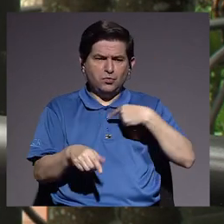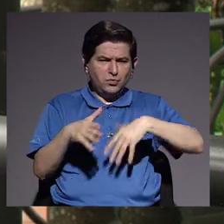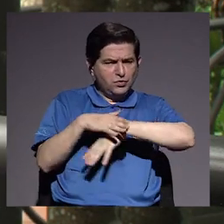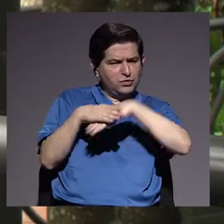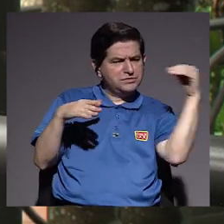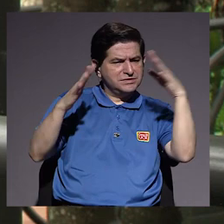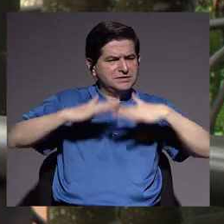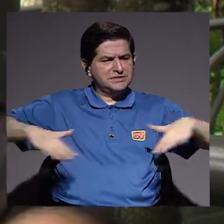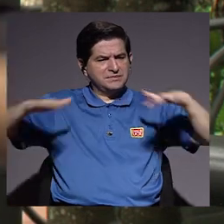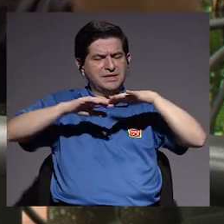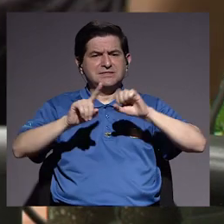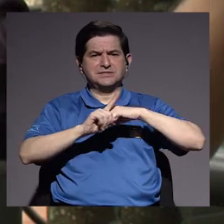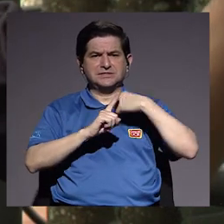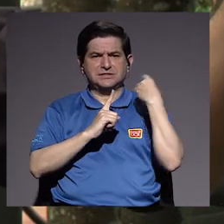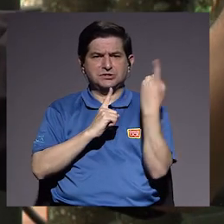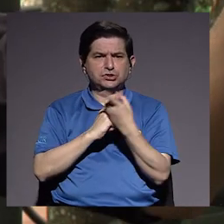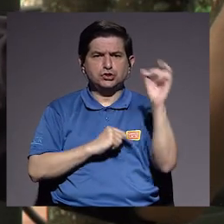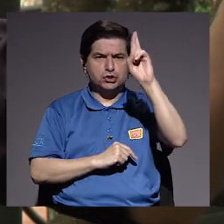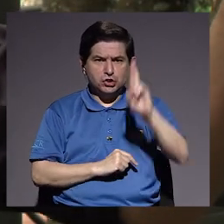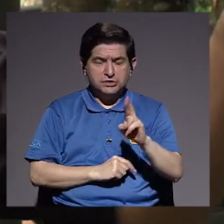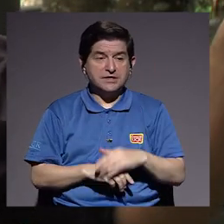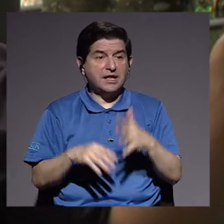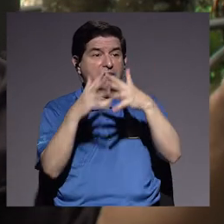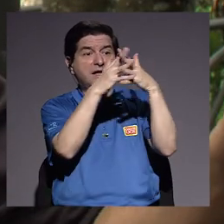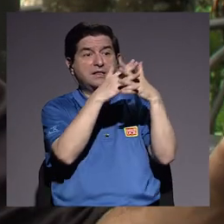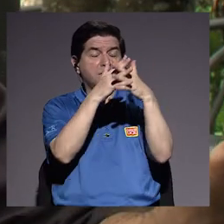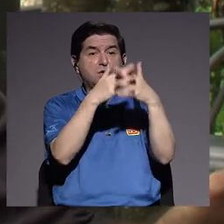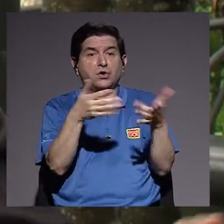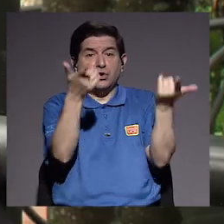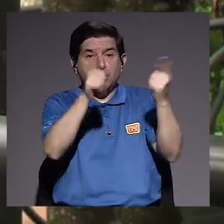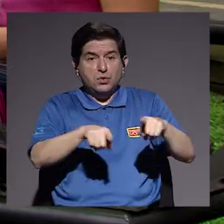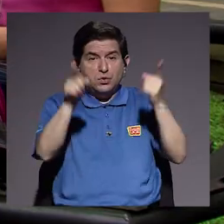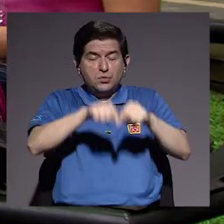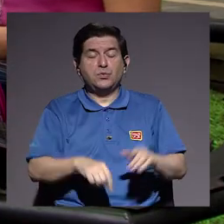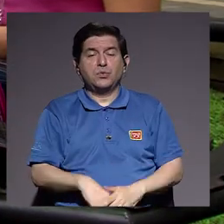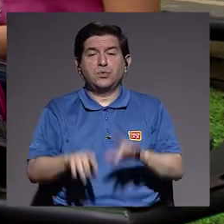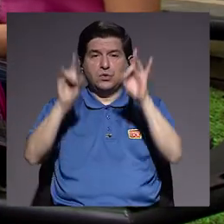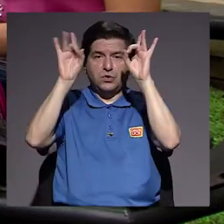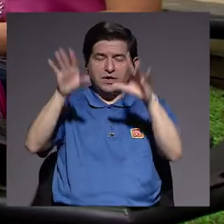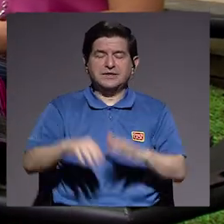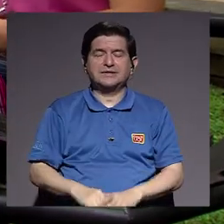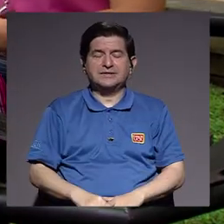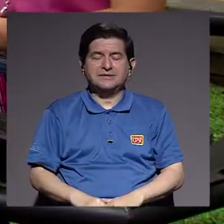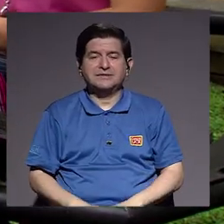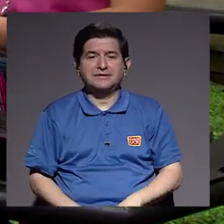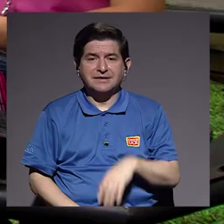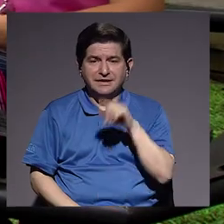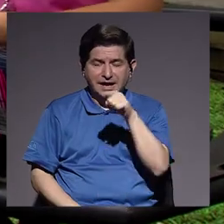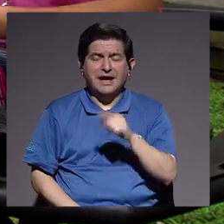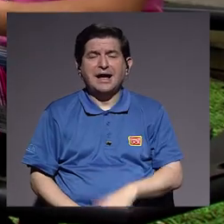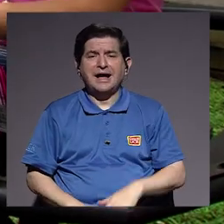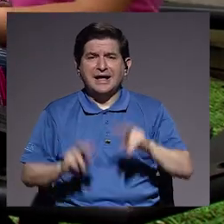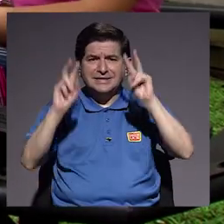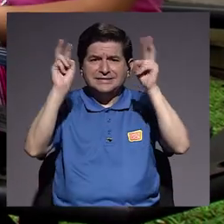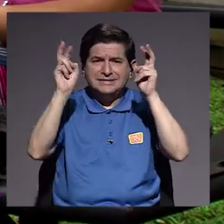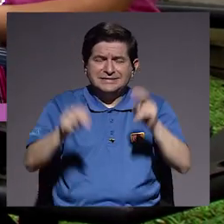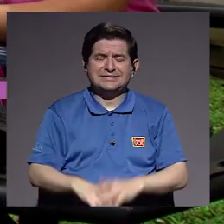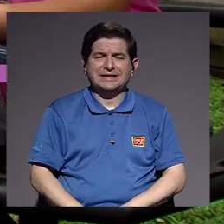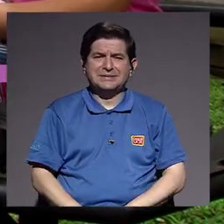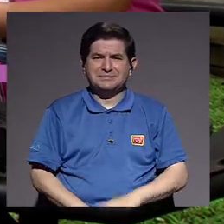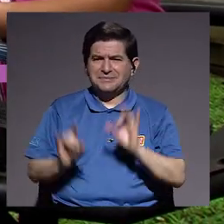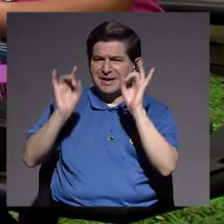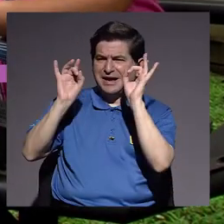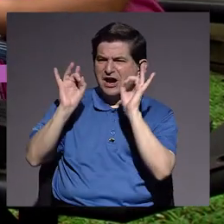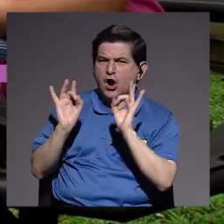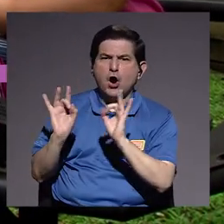la sociedad costarricense, te das cuenta en Estados Unidos todo lo que está pasando con el tema racial, ¿verdad? También, que está conectado por ahí. Porque finalmente, uh-huh,